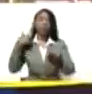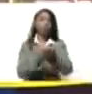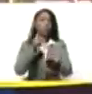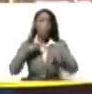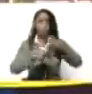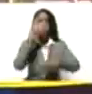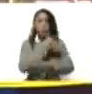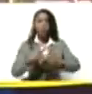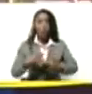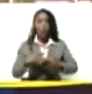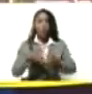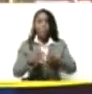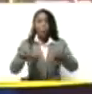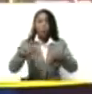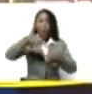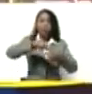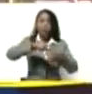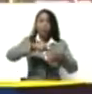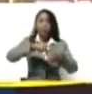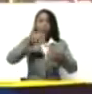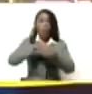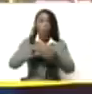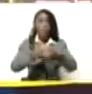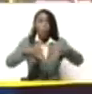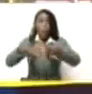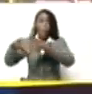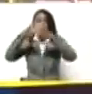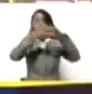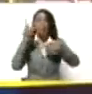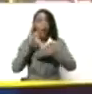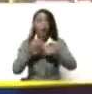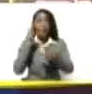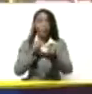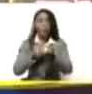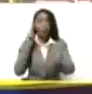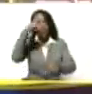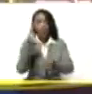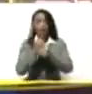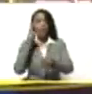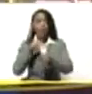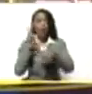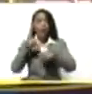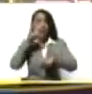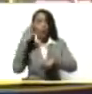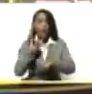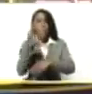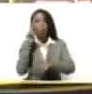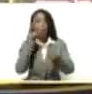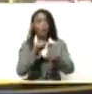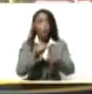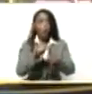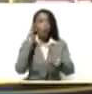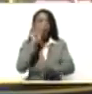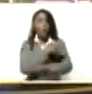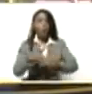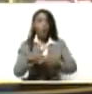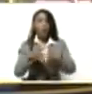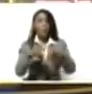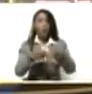vale un aplauso vale el reconocimiento vale el apoyo el apoyo efectivo real